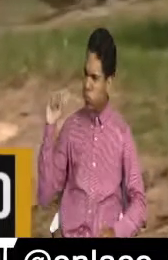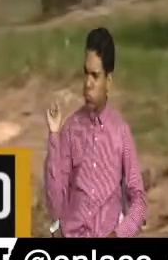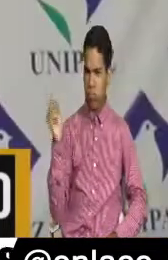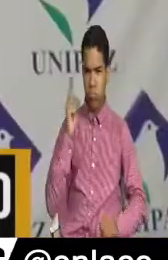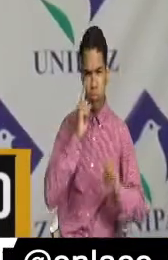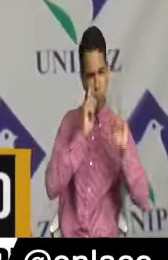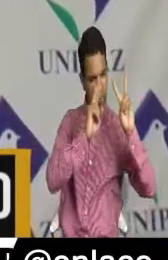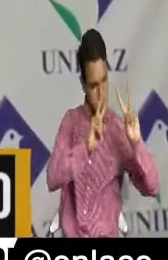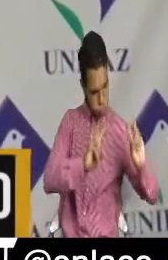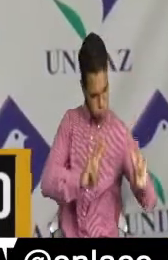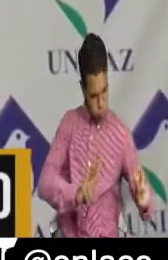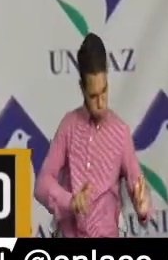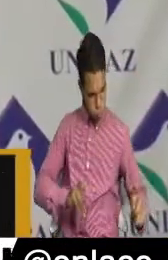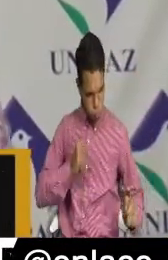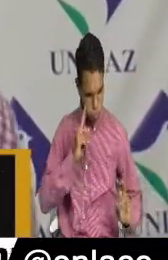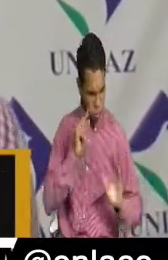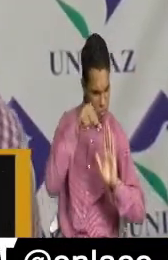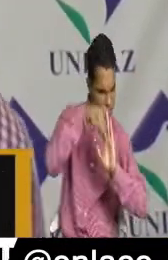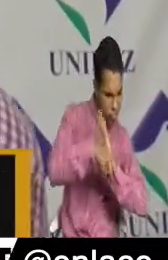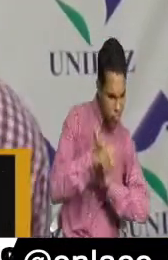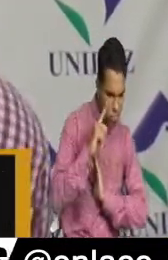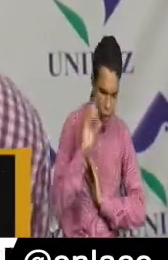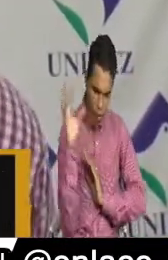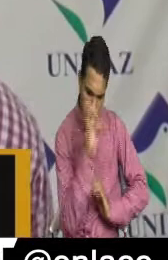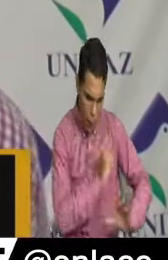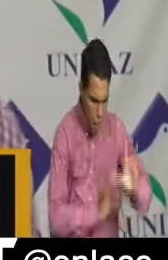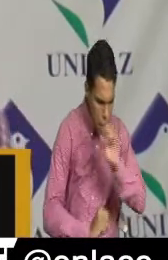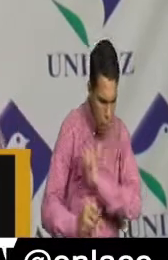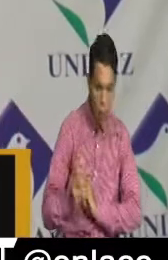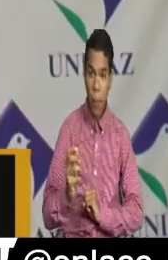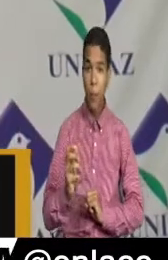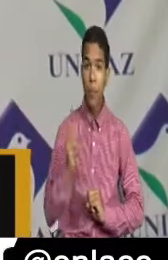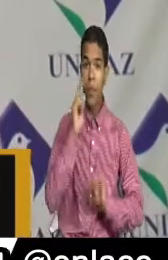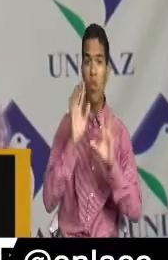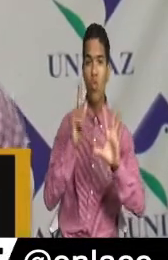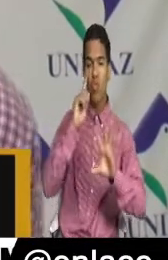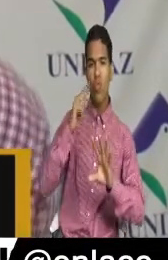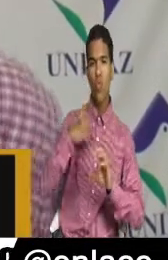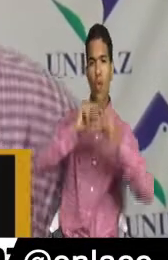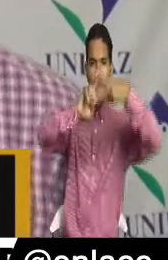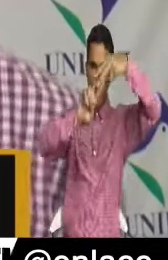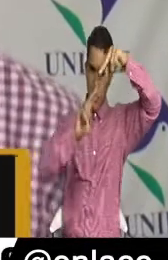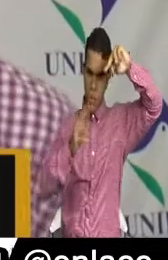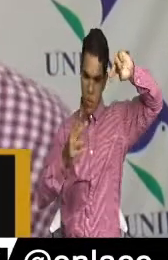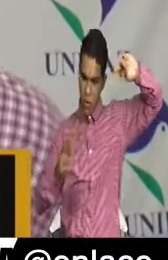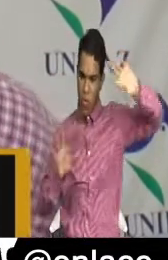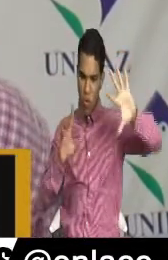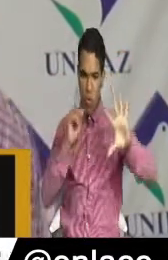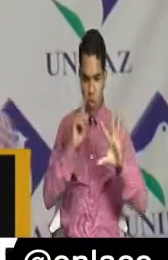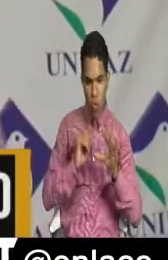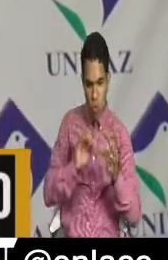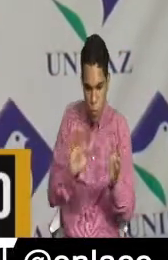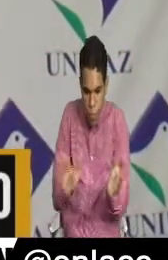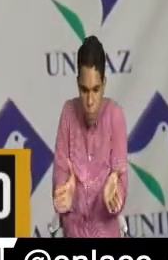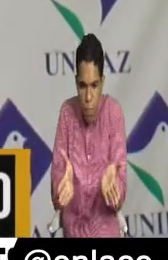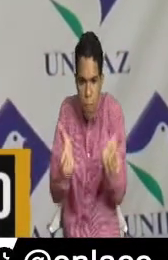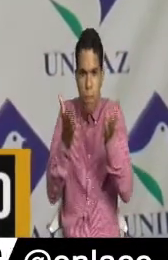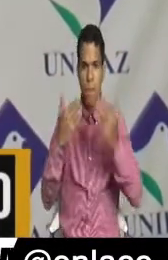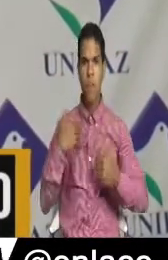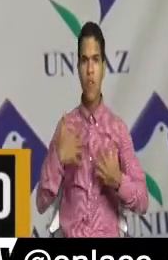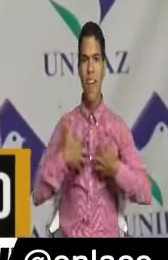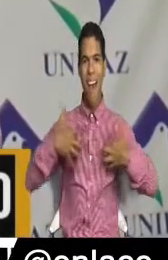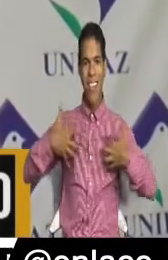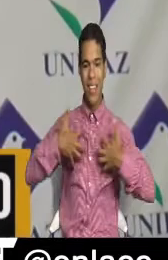allí. El objeto es preservar y mejorar genéticamente la raza. ¿Eso qué quiere decir? Tener animales